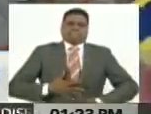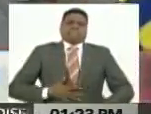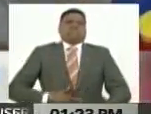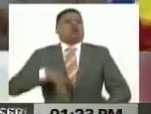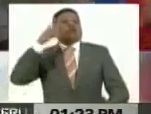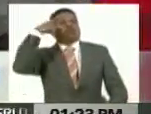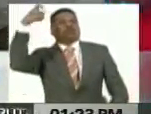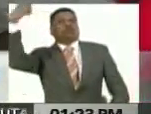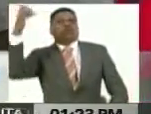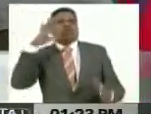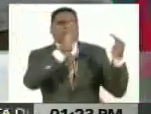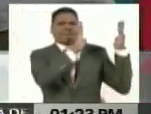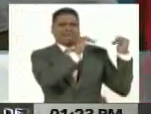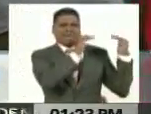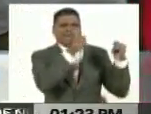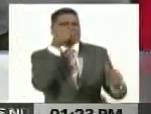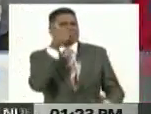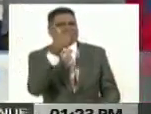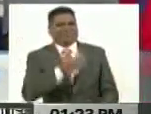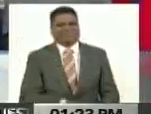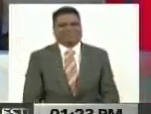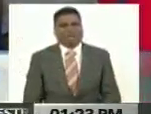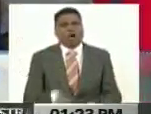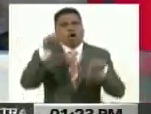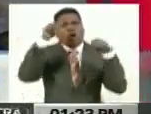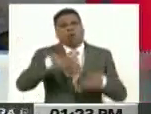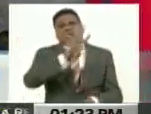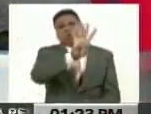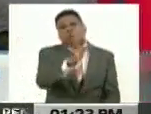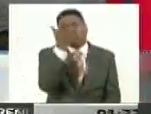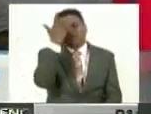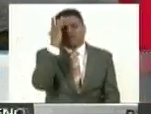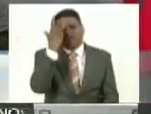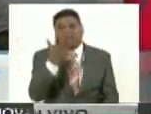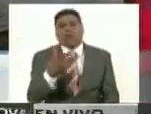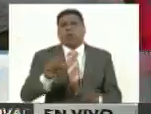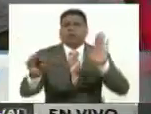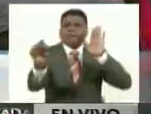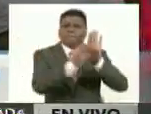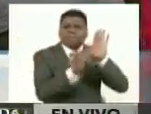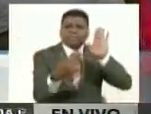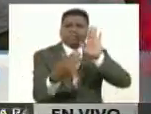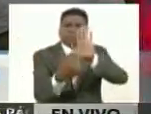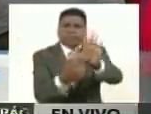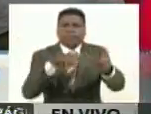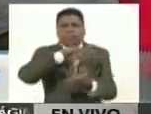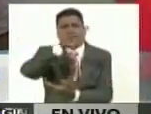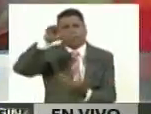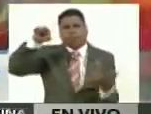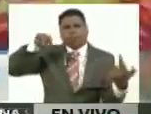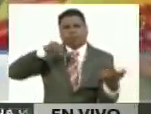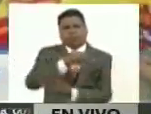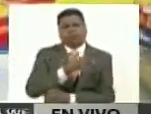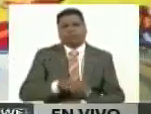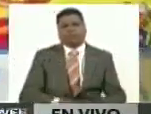está vestido de esperanza. Hoy el 4 de febrero es símbolo de una revolución.